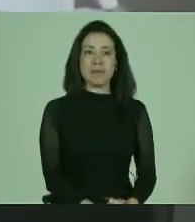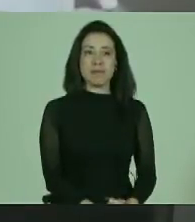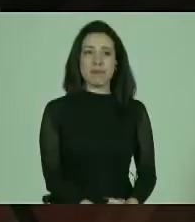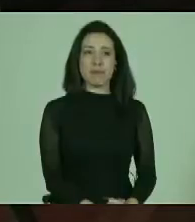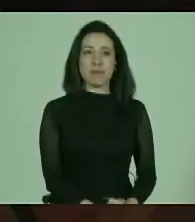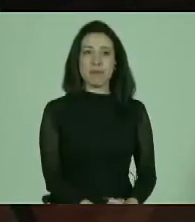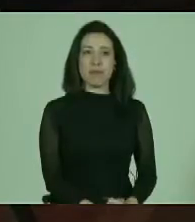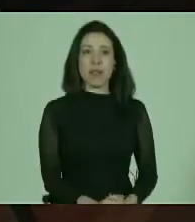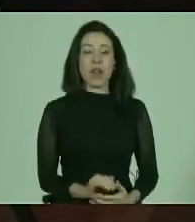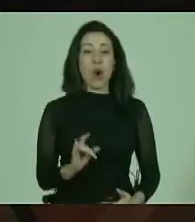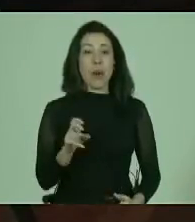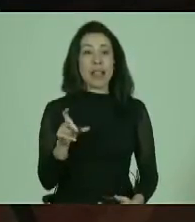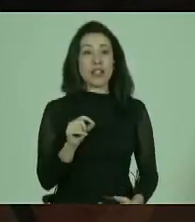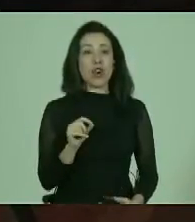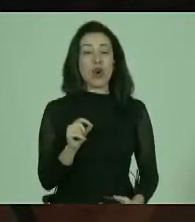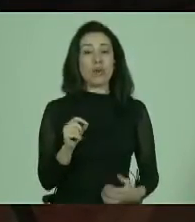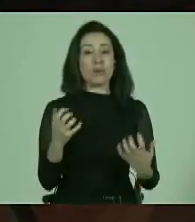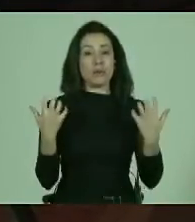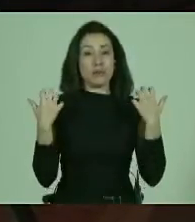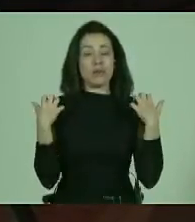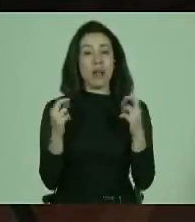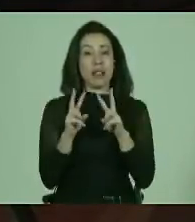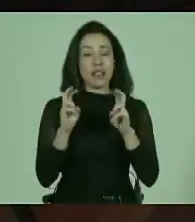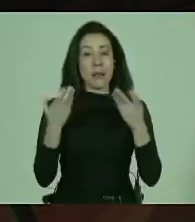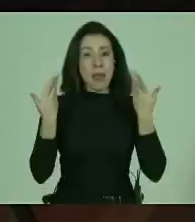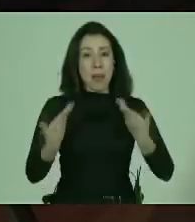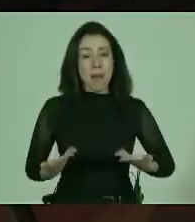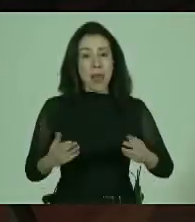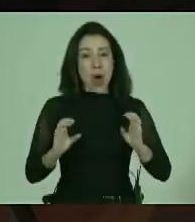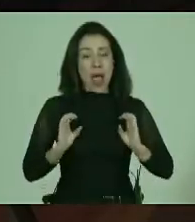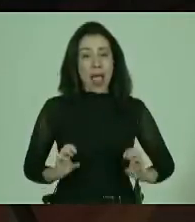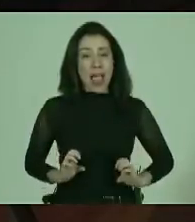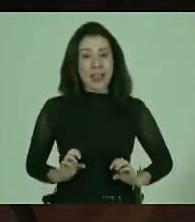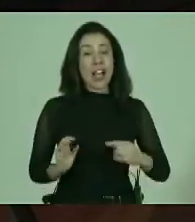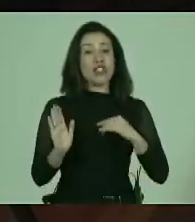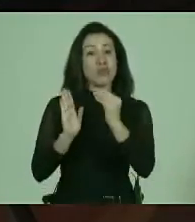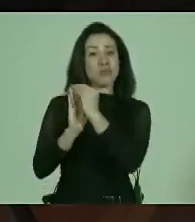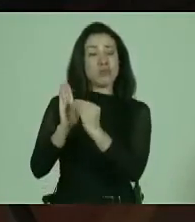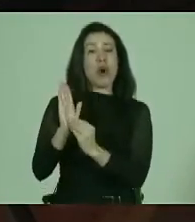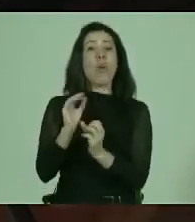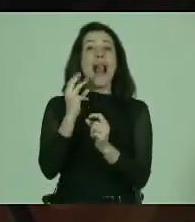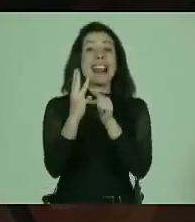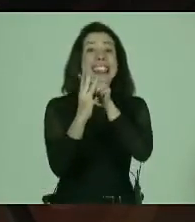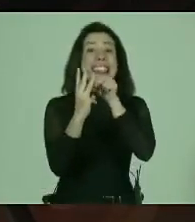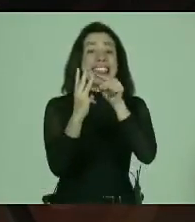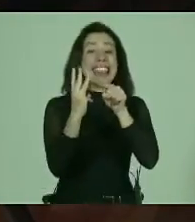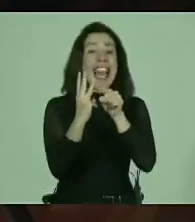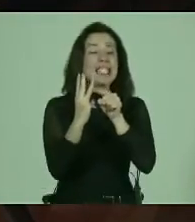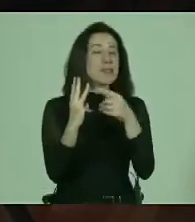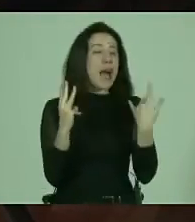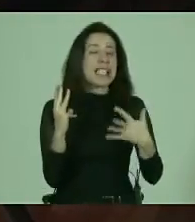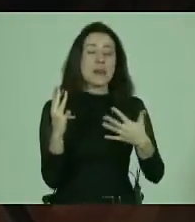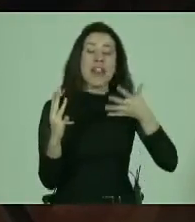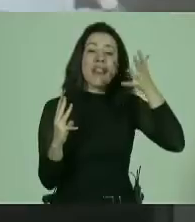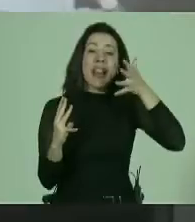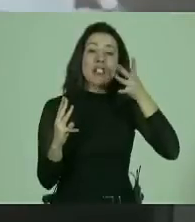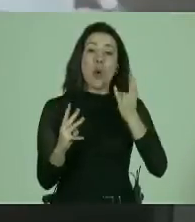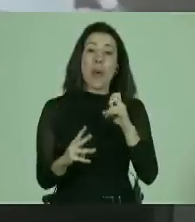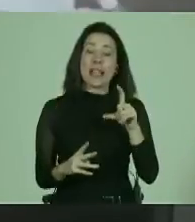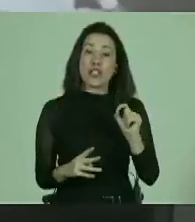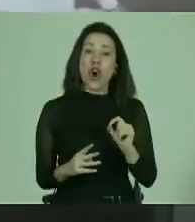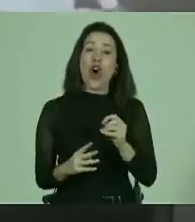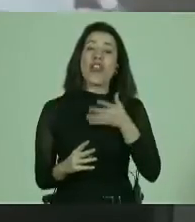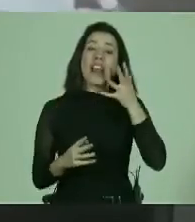e intentando que la unesco se ocupa de los temas de bioética les puse aquí cuáles son las tres grandes declaraciones de la unesco